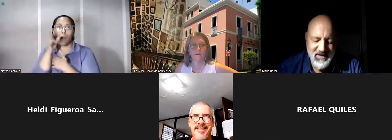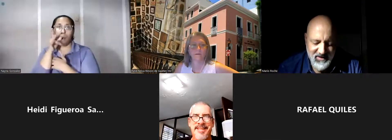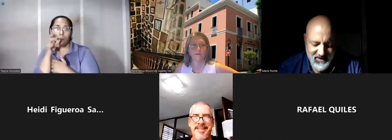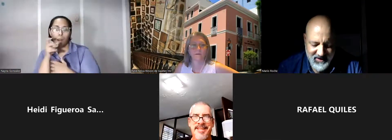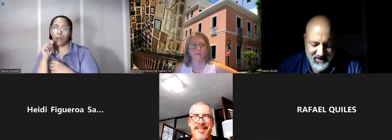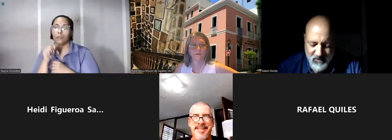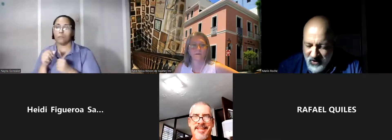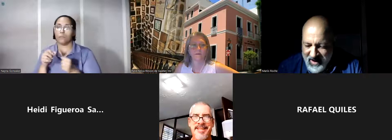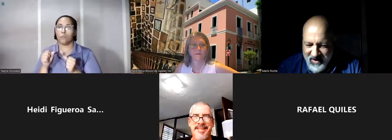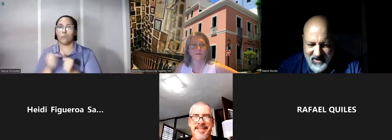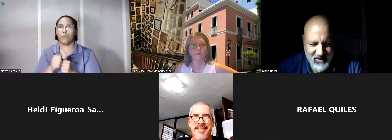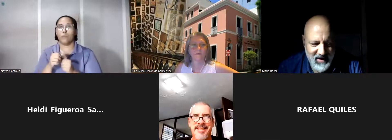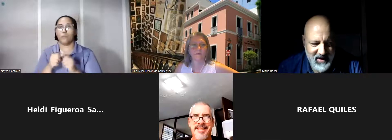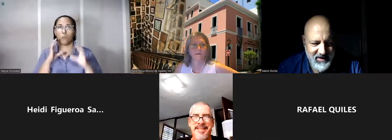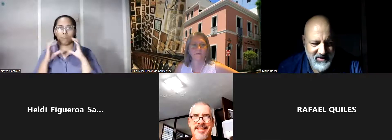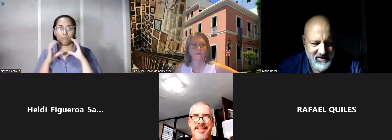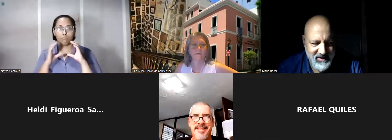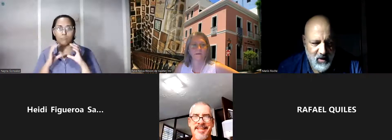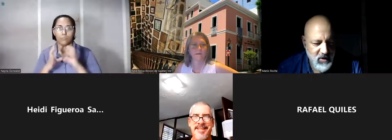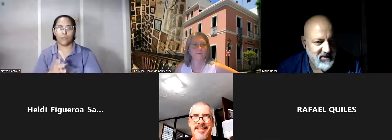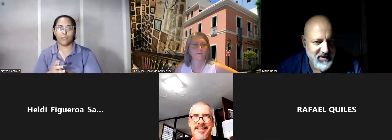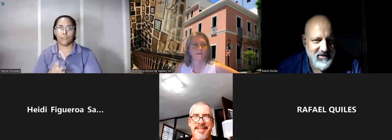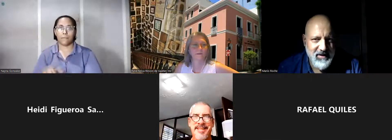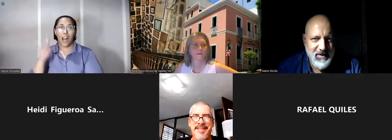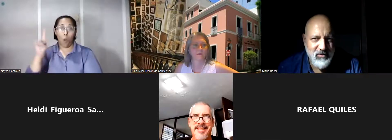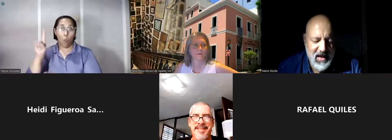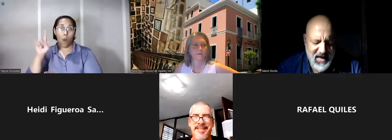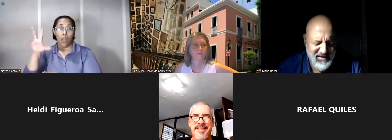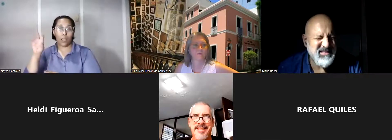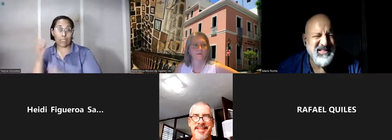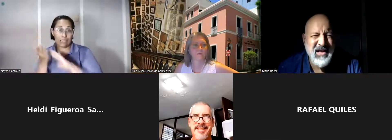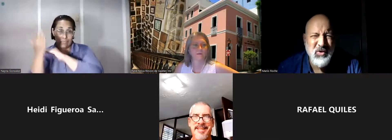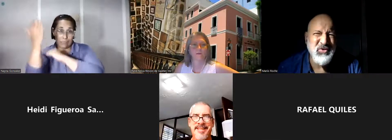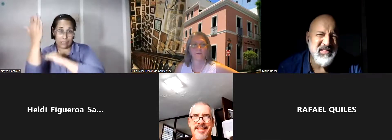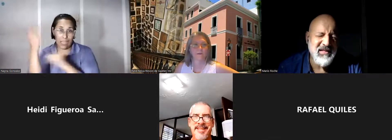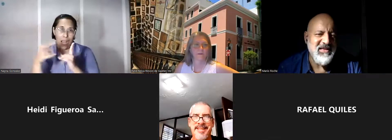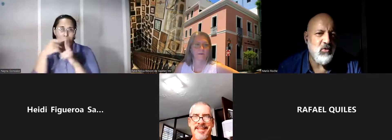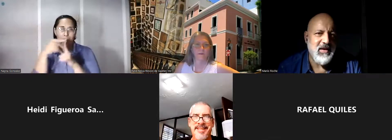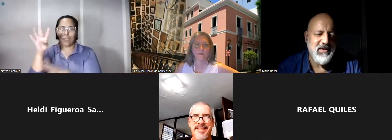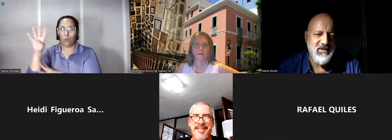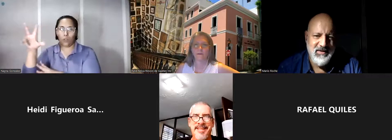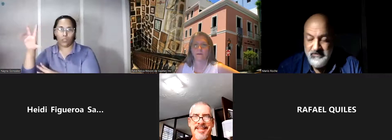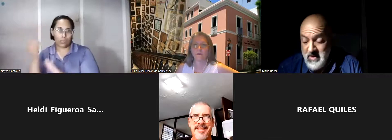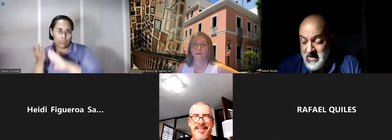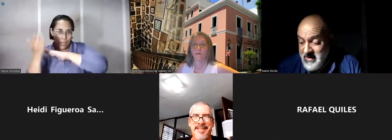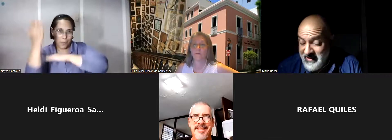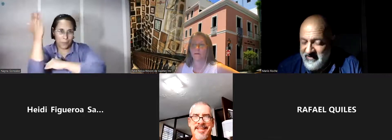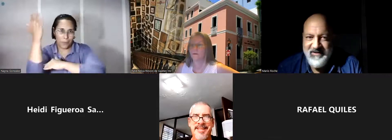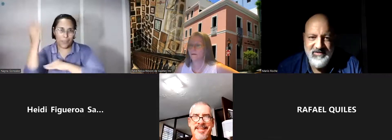un programa que iba al aire desde las 1 y 30 de la madrugada hasta las 4 y 35 de la mañana